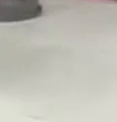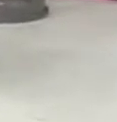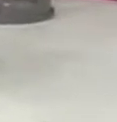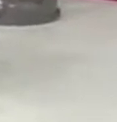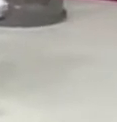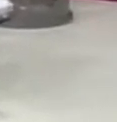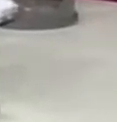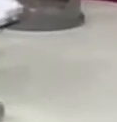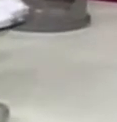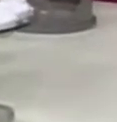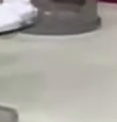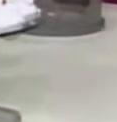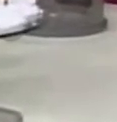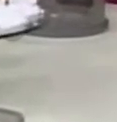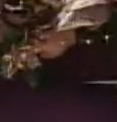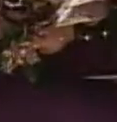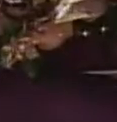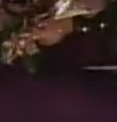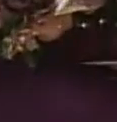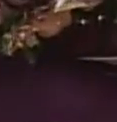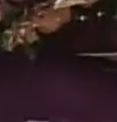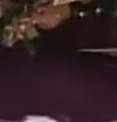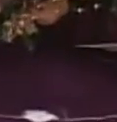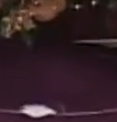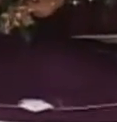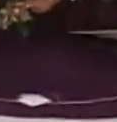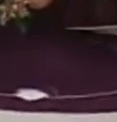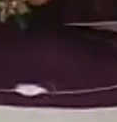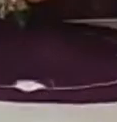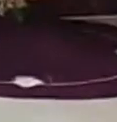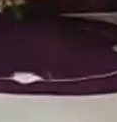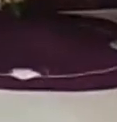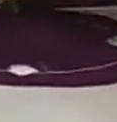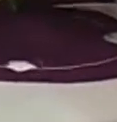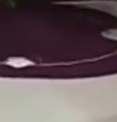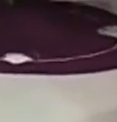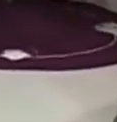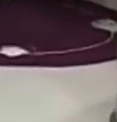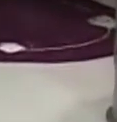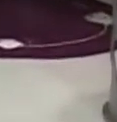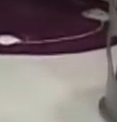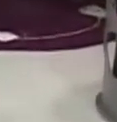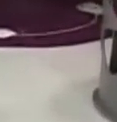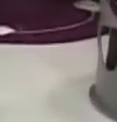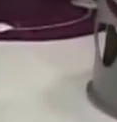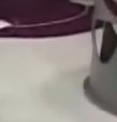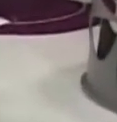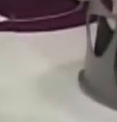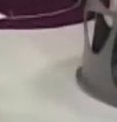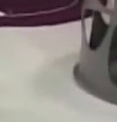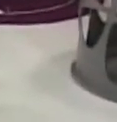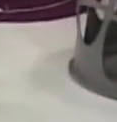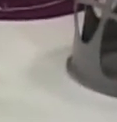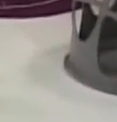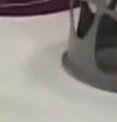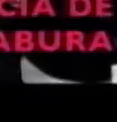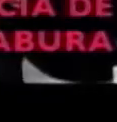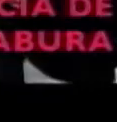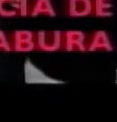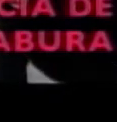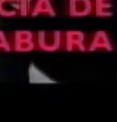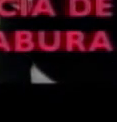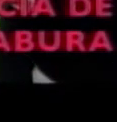Ya estamos de regreso, amigos televidentes. Son cuatro de las universidades del Ecuador que se han unido para una excelente iniciativa, crear